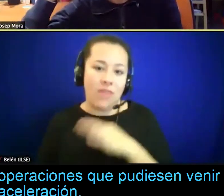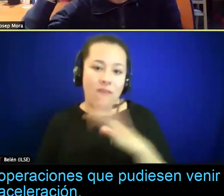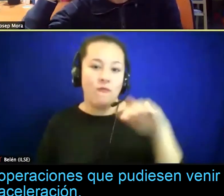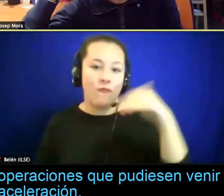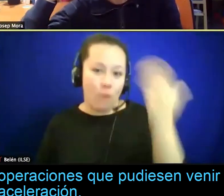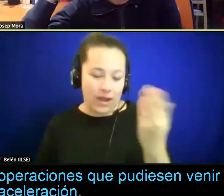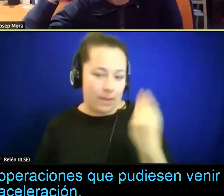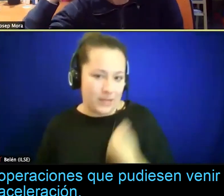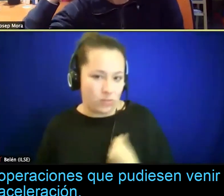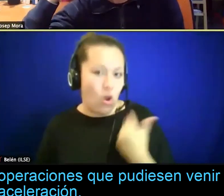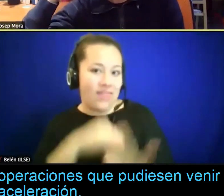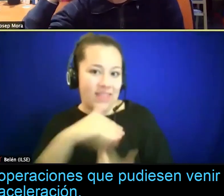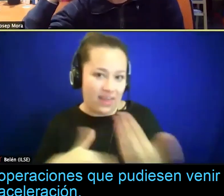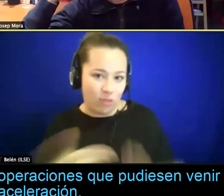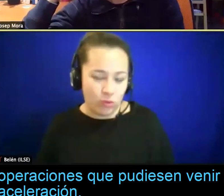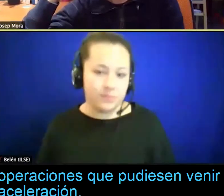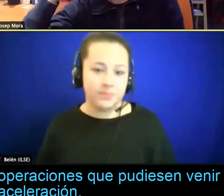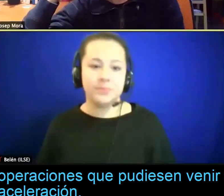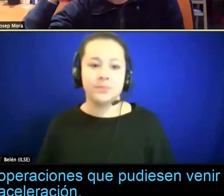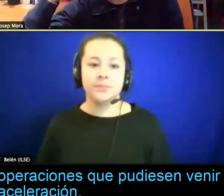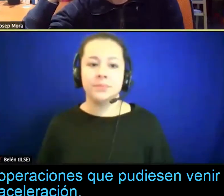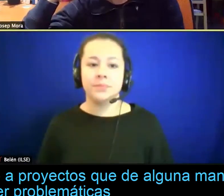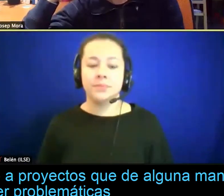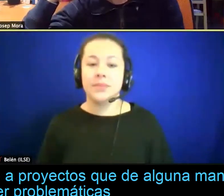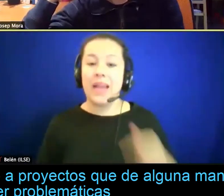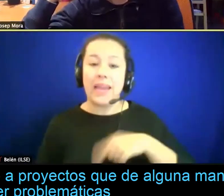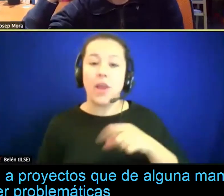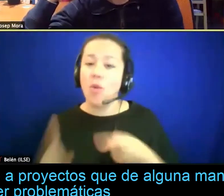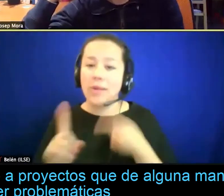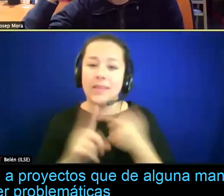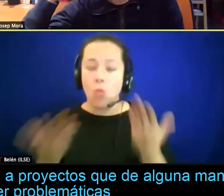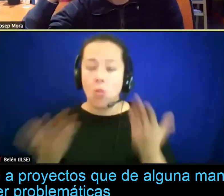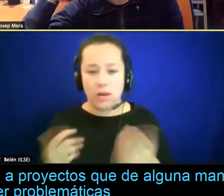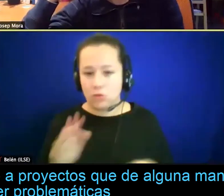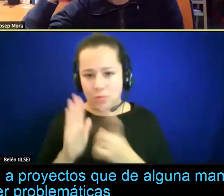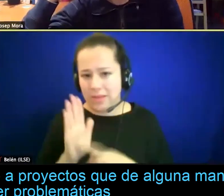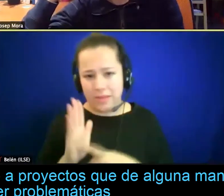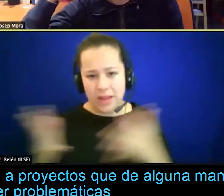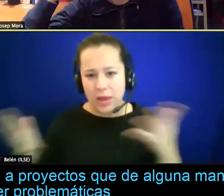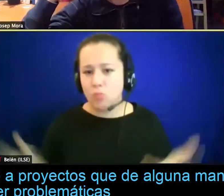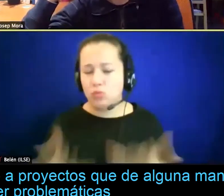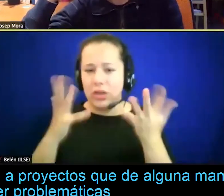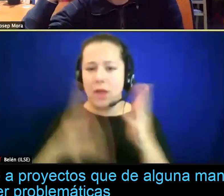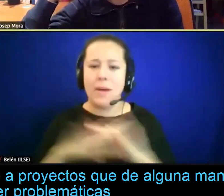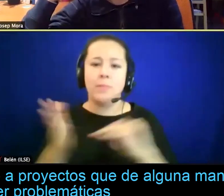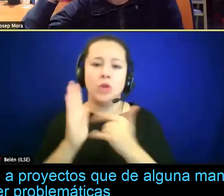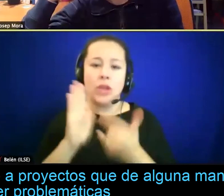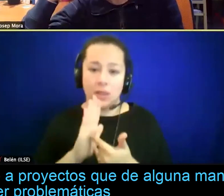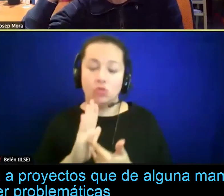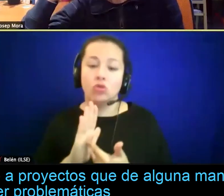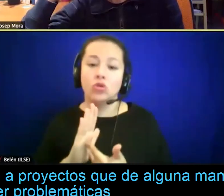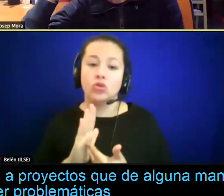la aceleración. Aquí el objetivo era totalmente impulsarlo a proyectos que de alguna